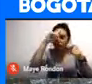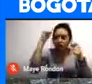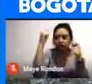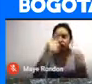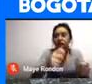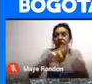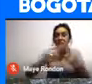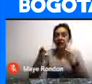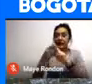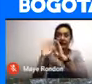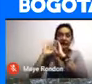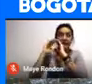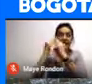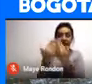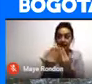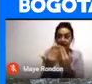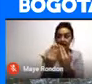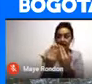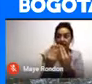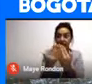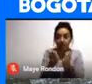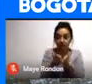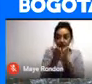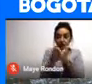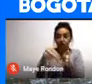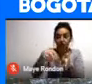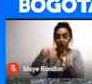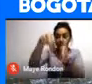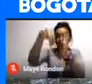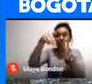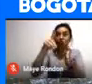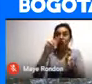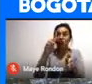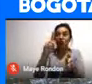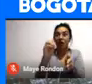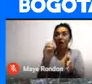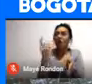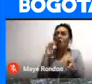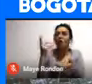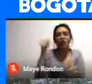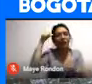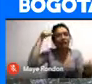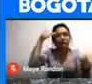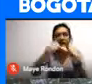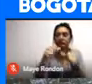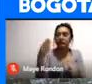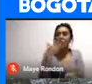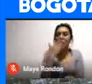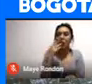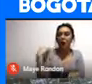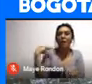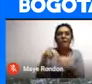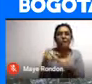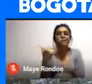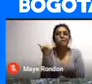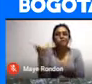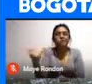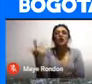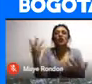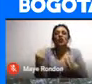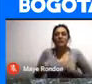la propia Leyenda al dorado Entendida pues Desde la sabiduría De un pueblo Ancestral Que subsiste En el altiplano